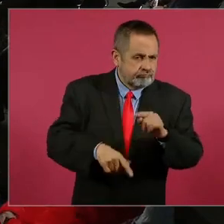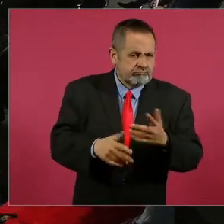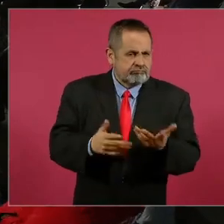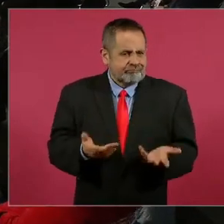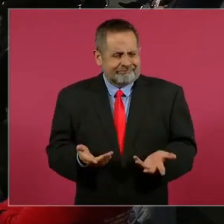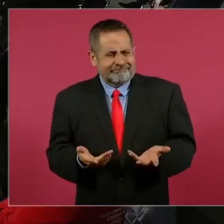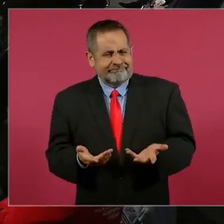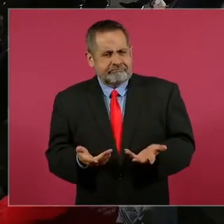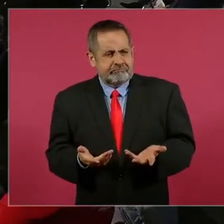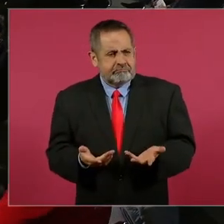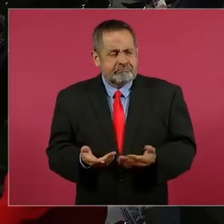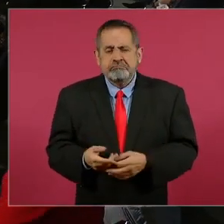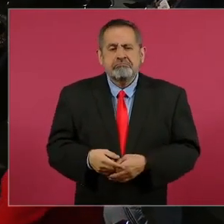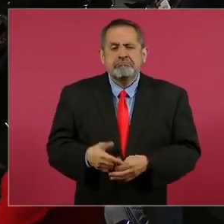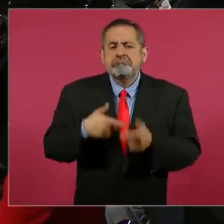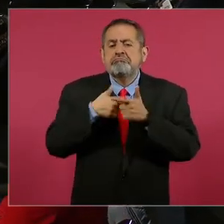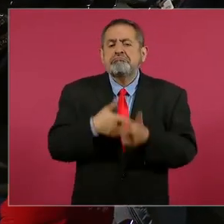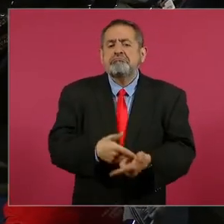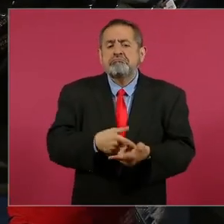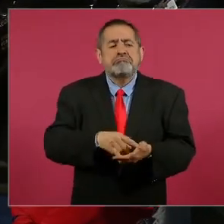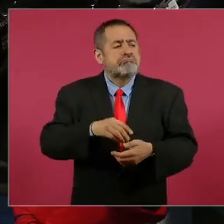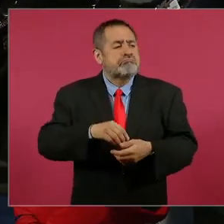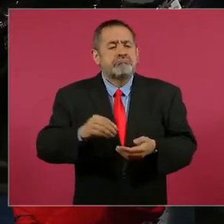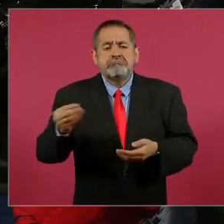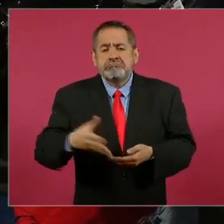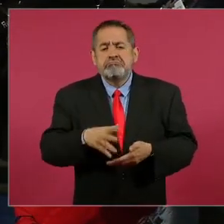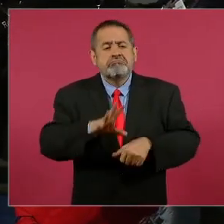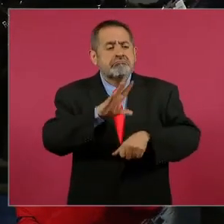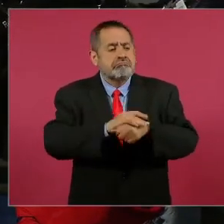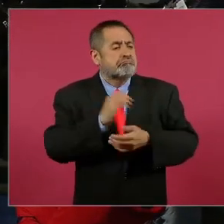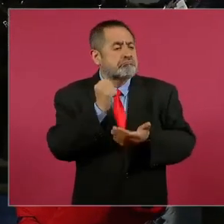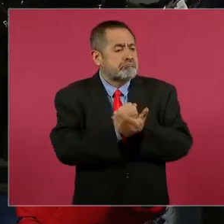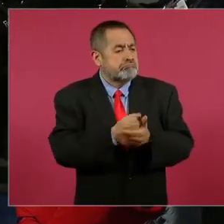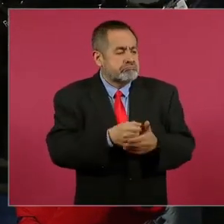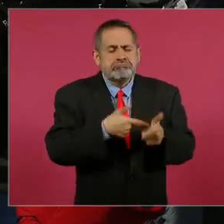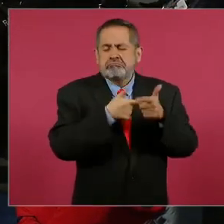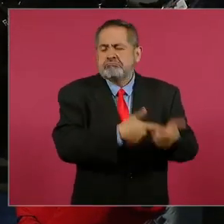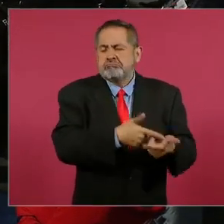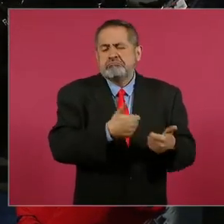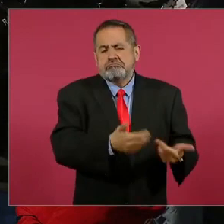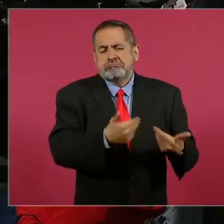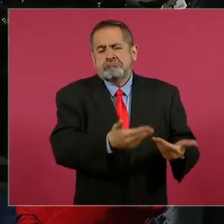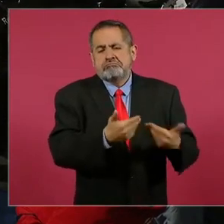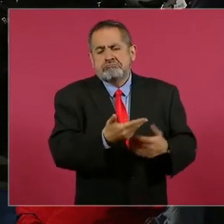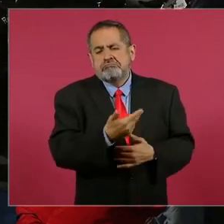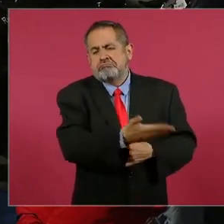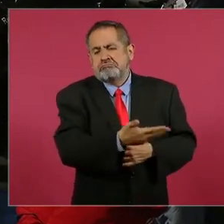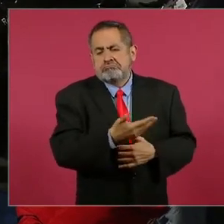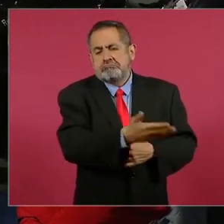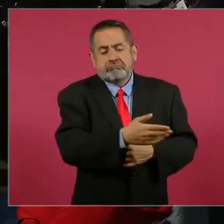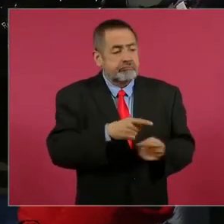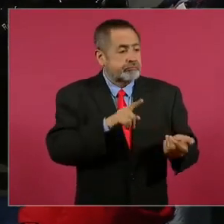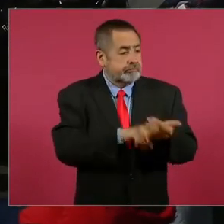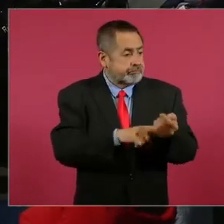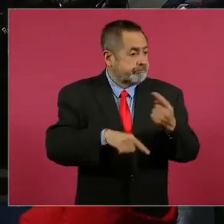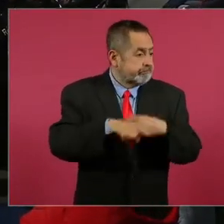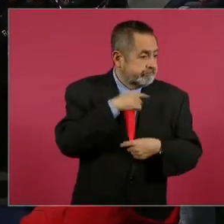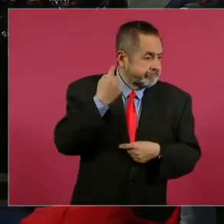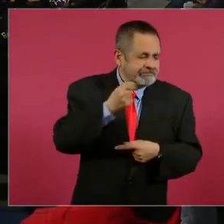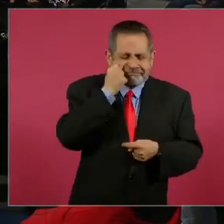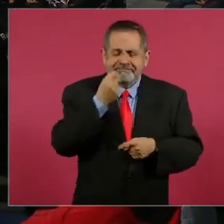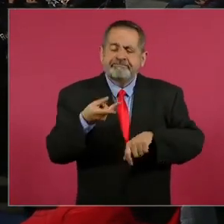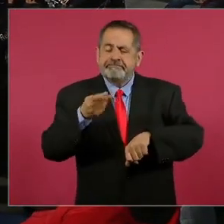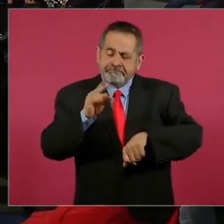no solo no ha revocado dicho permiso, sino que ha prorrogado cuando ha vencido su vigencia y